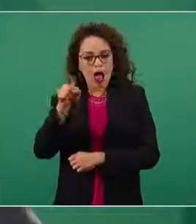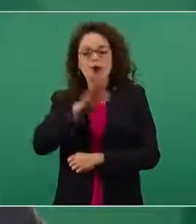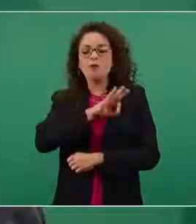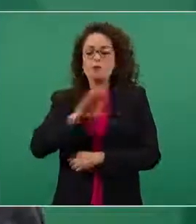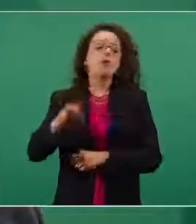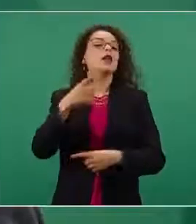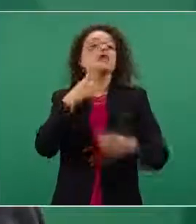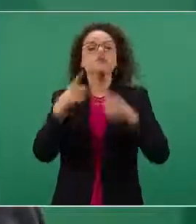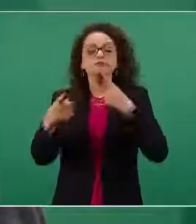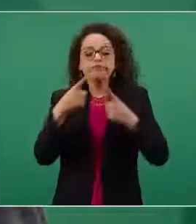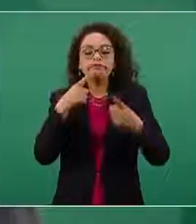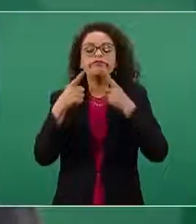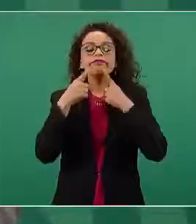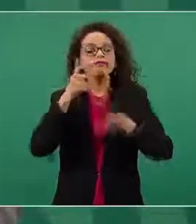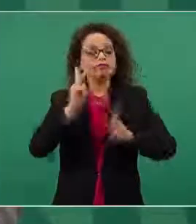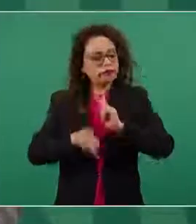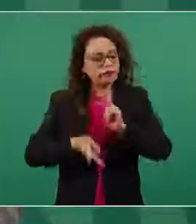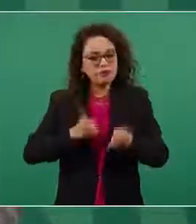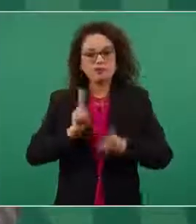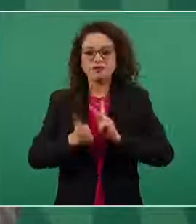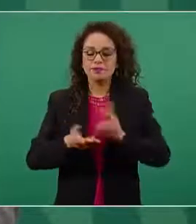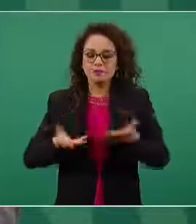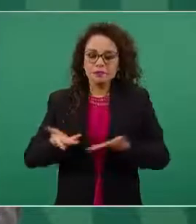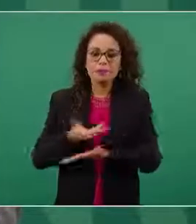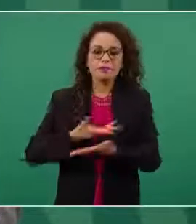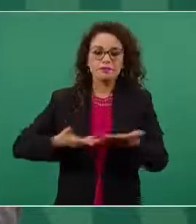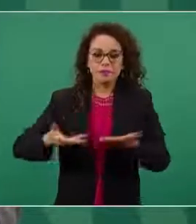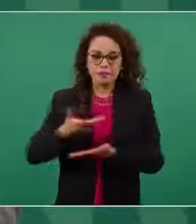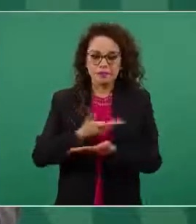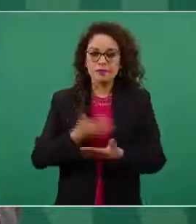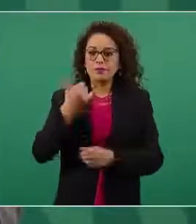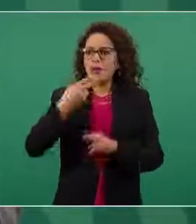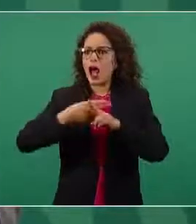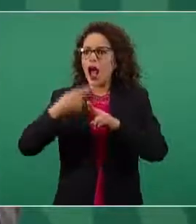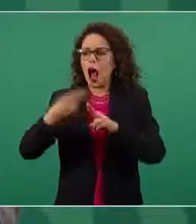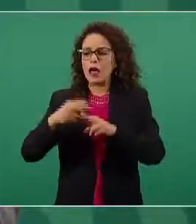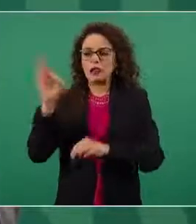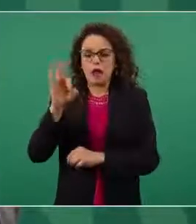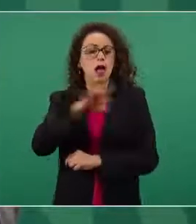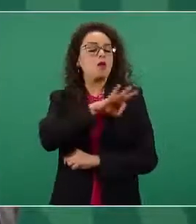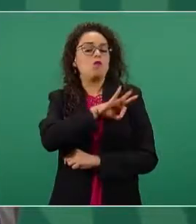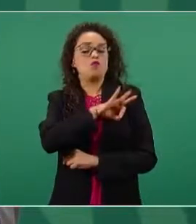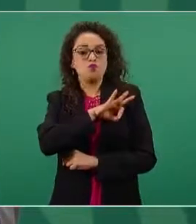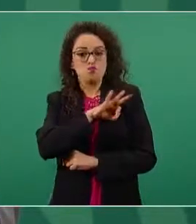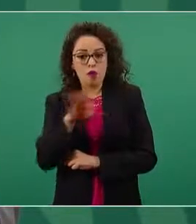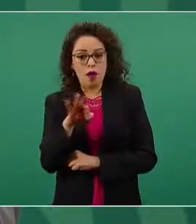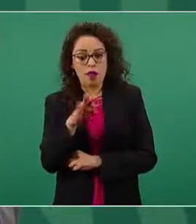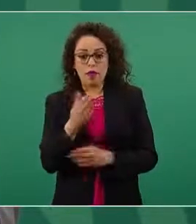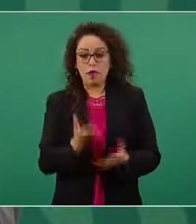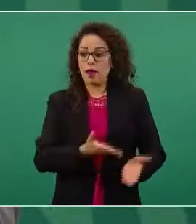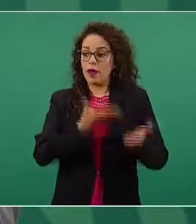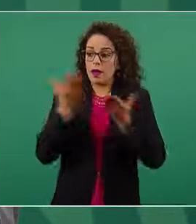dialogue, incluso si se puede invitar a las autoridades